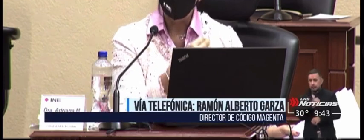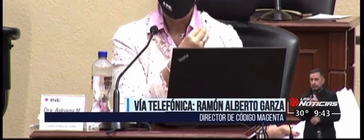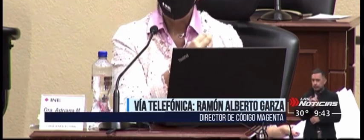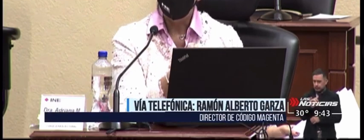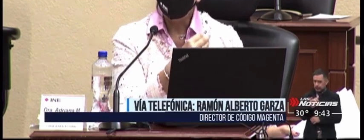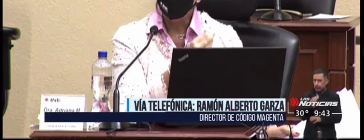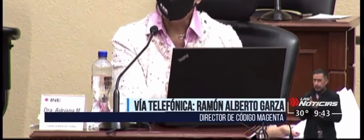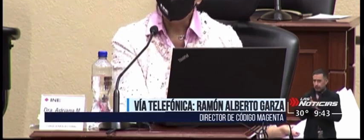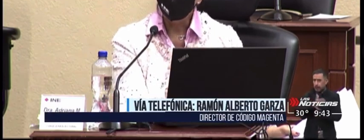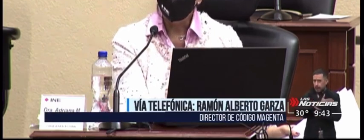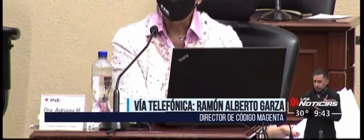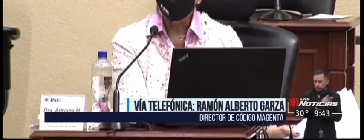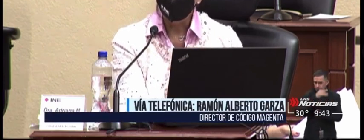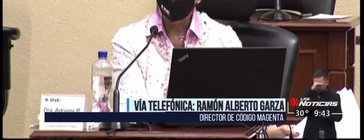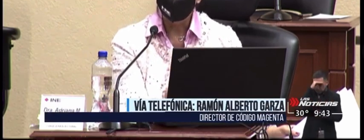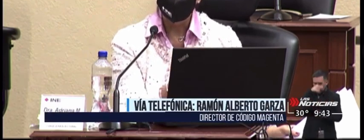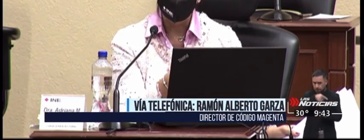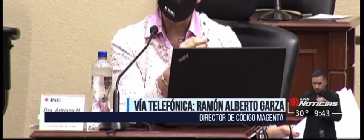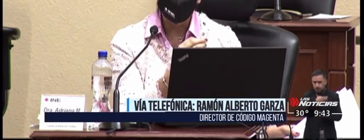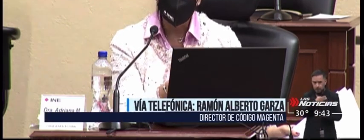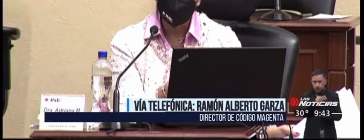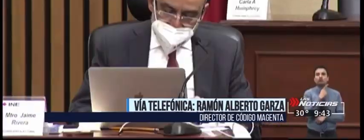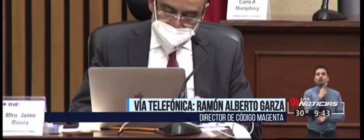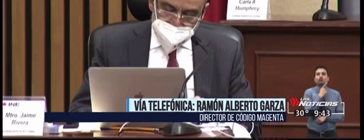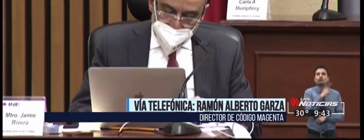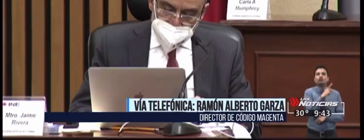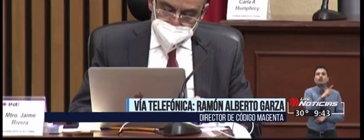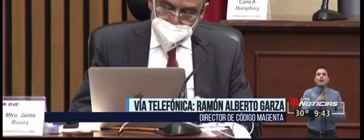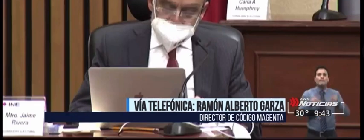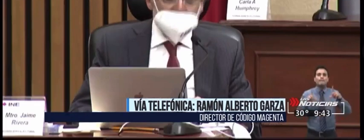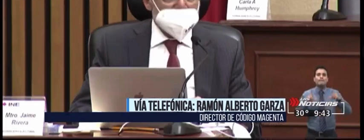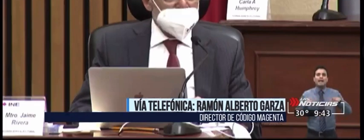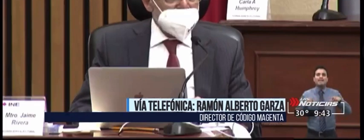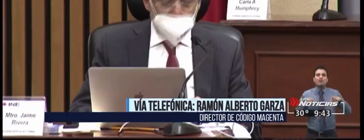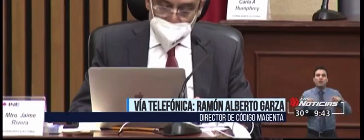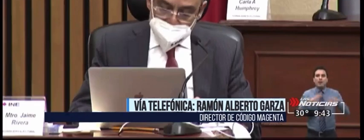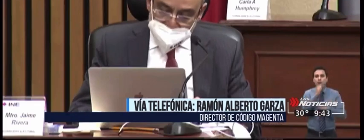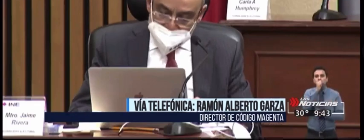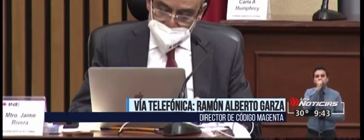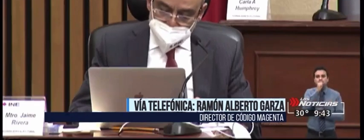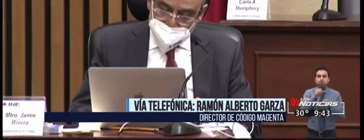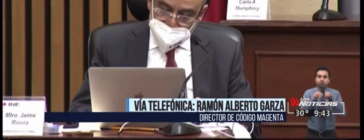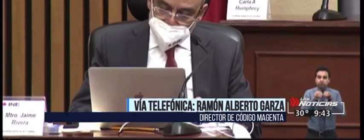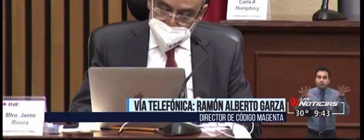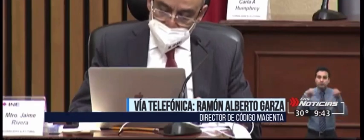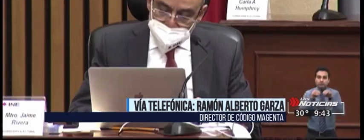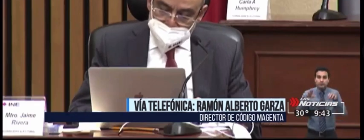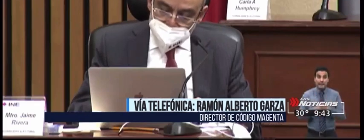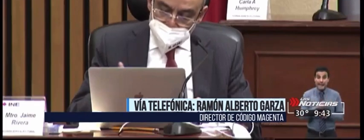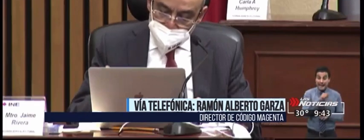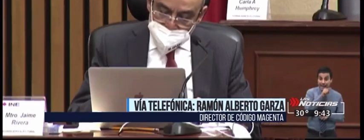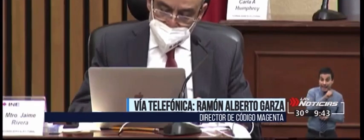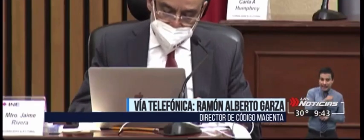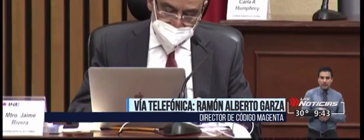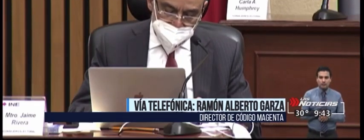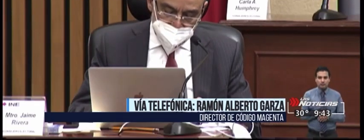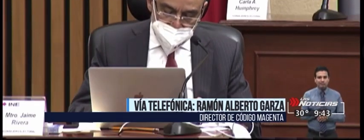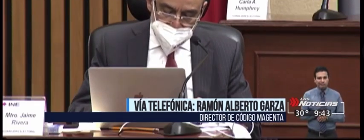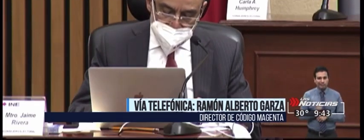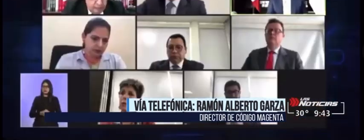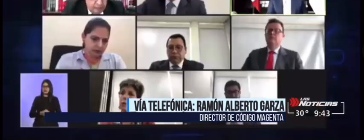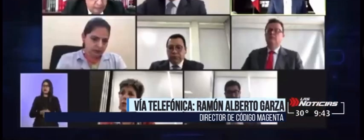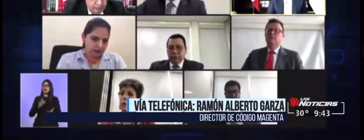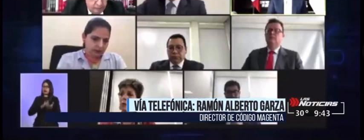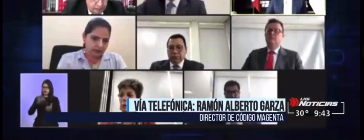el origen y destino de los otros 7 millones que es lo que está pidiendo el tribunal selectiva que se que se